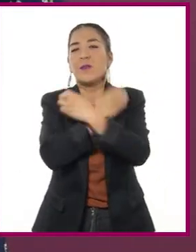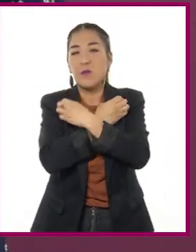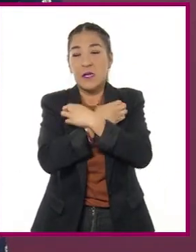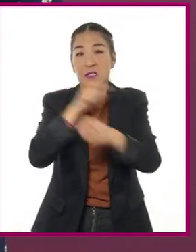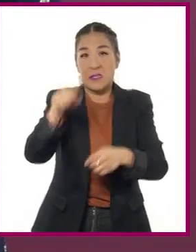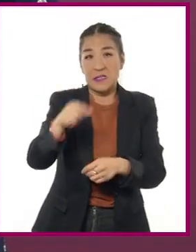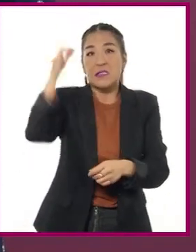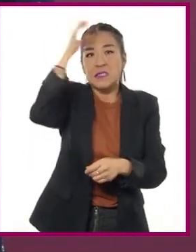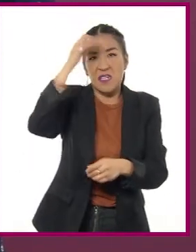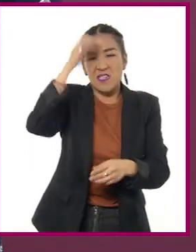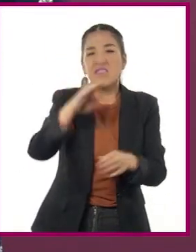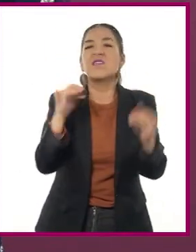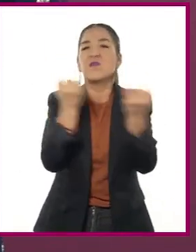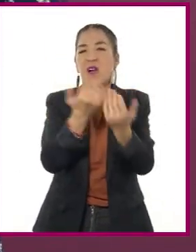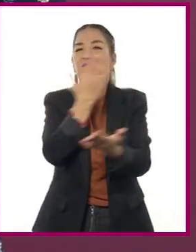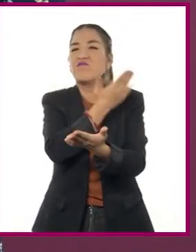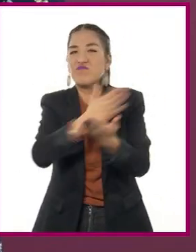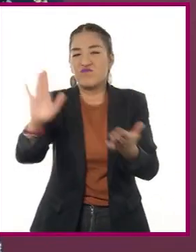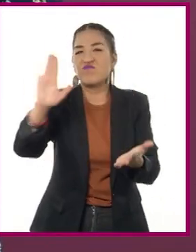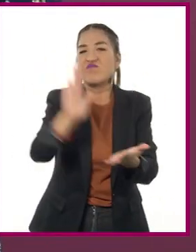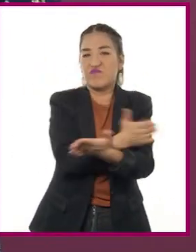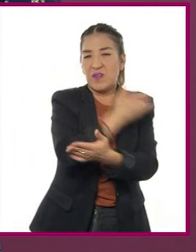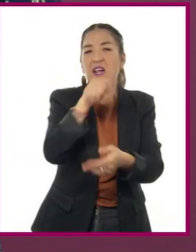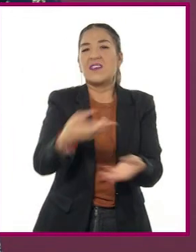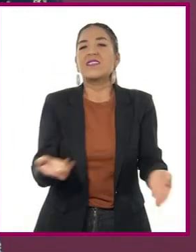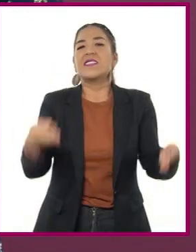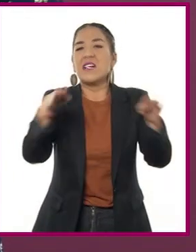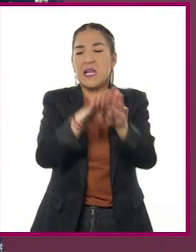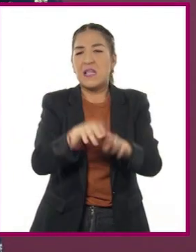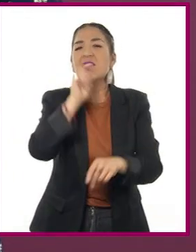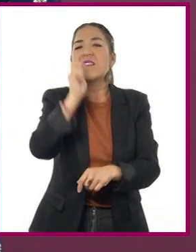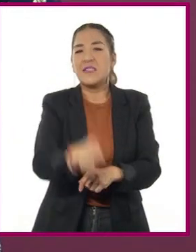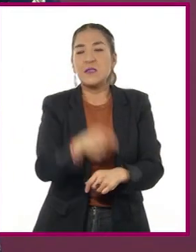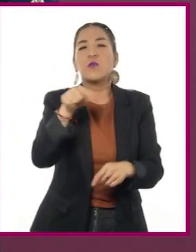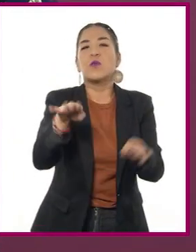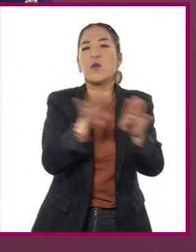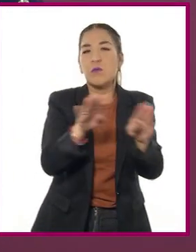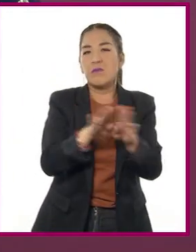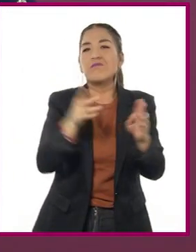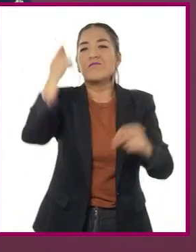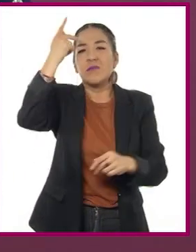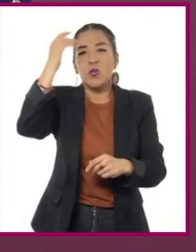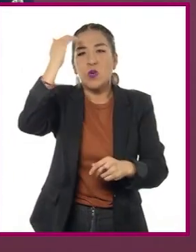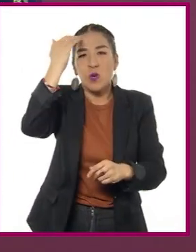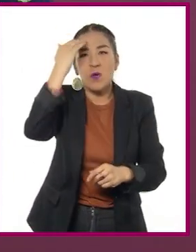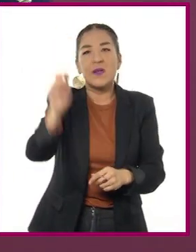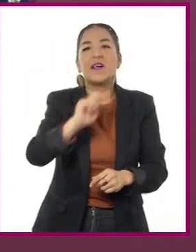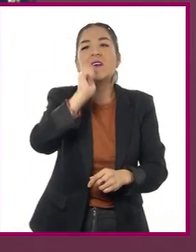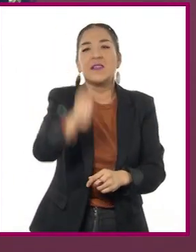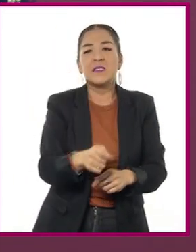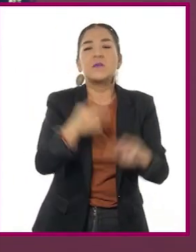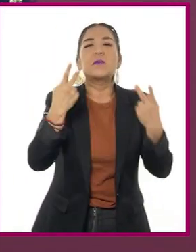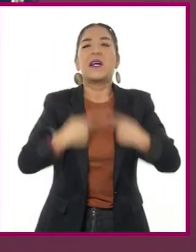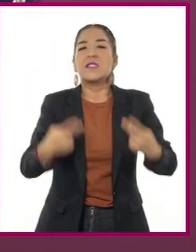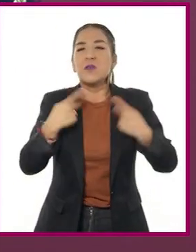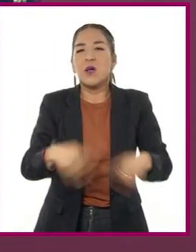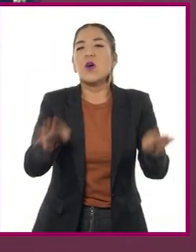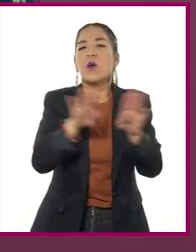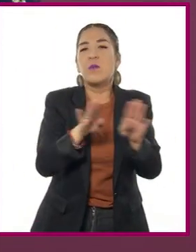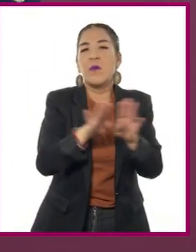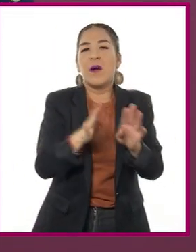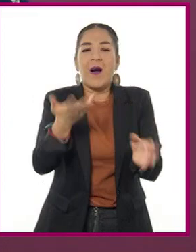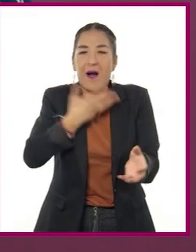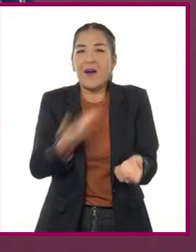fue excluyente y cerrada, ya que se trataba de un conocimiento al que solo unos pocos podían